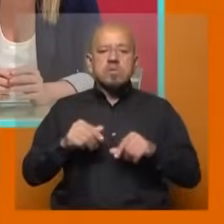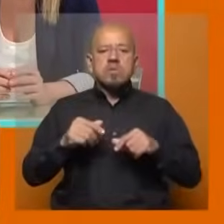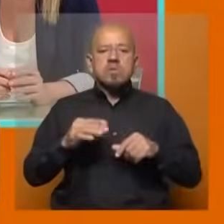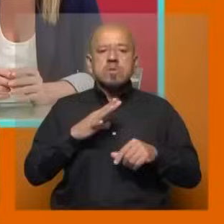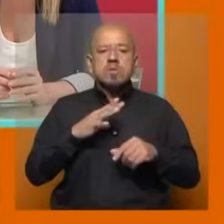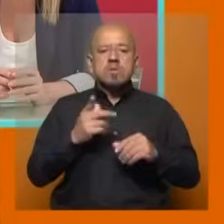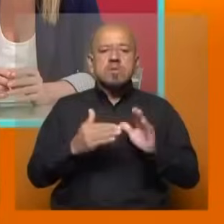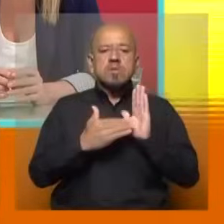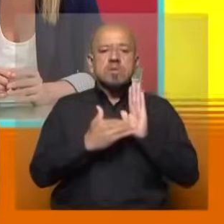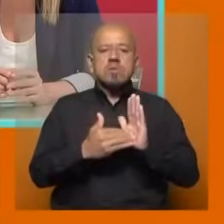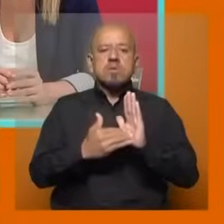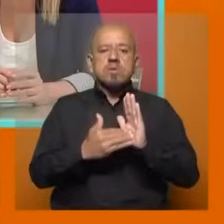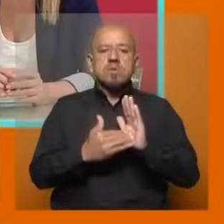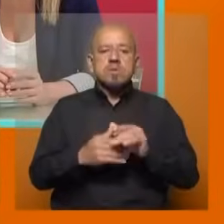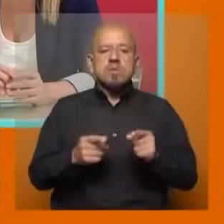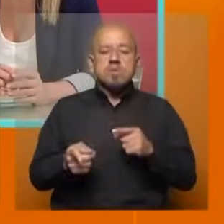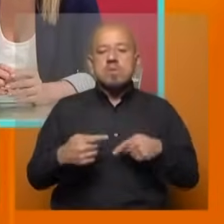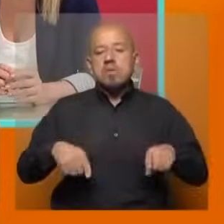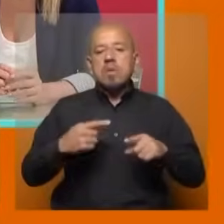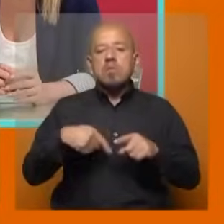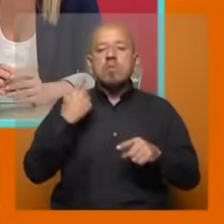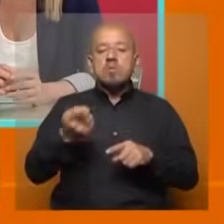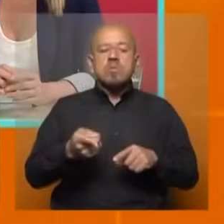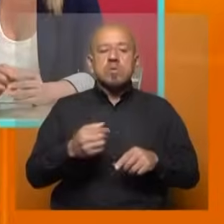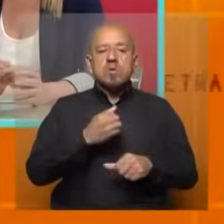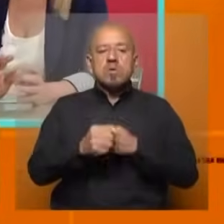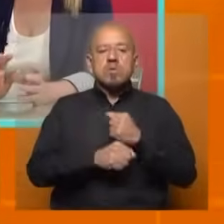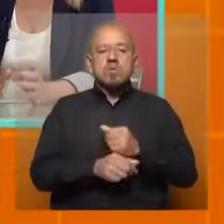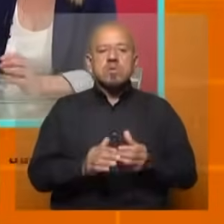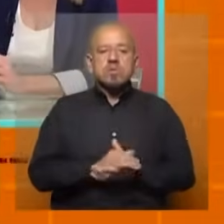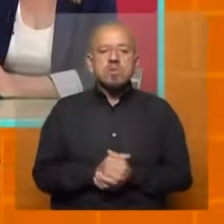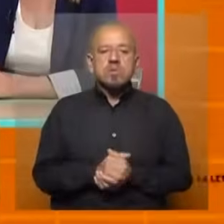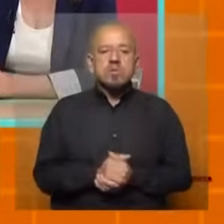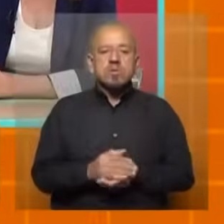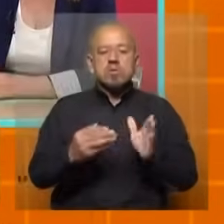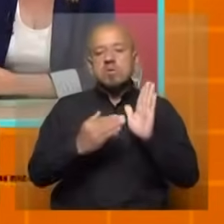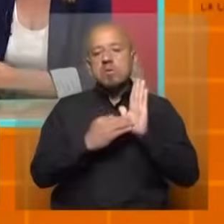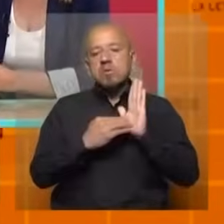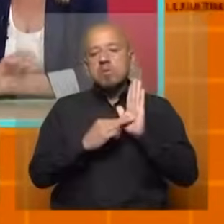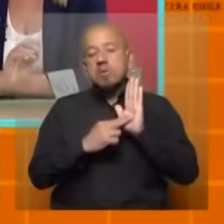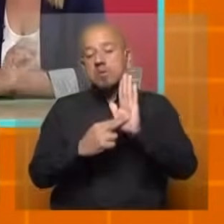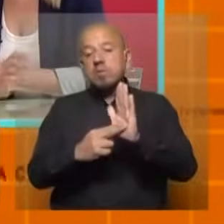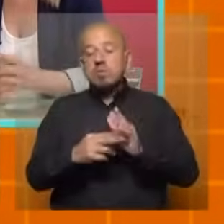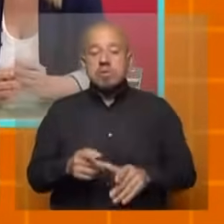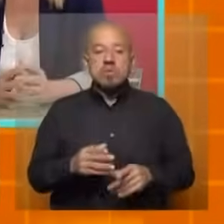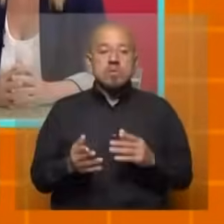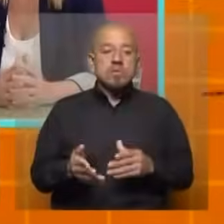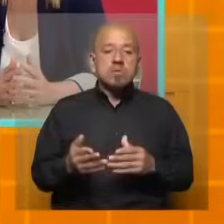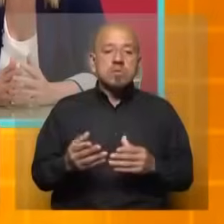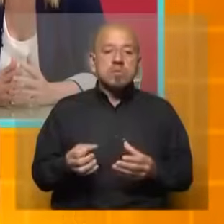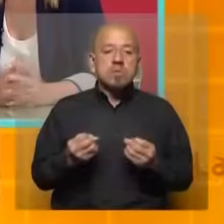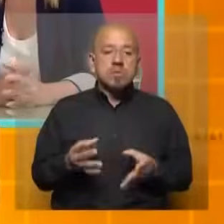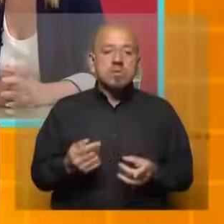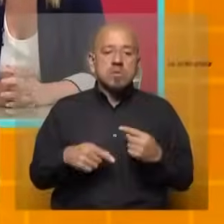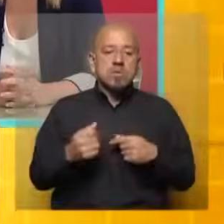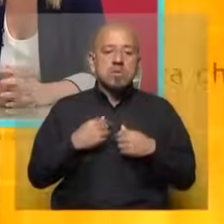tan representativo sería de cara al año que viene? La parte de representativo no sé, porque eso es, no